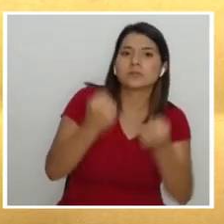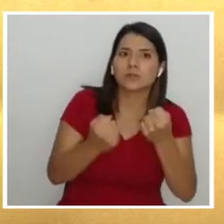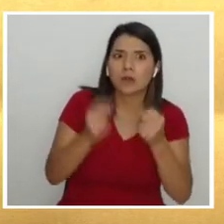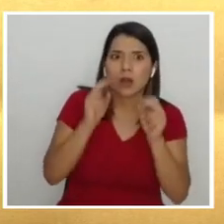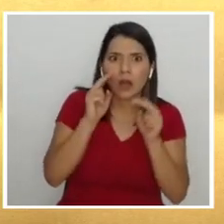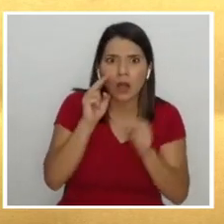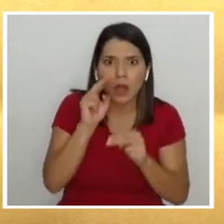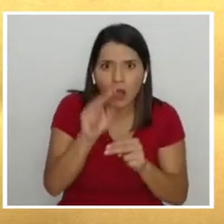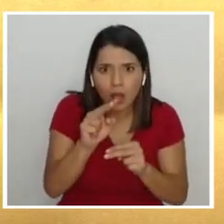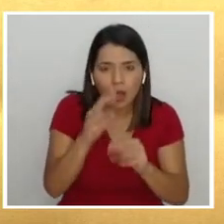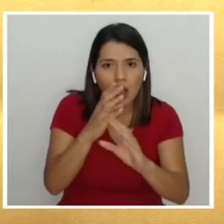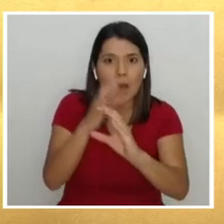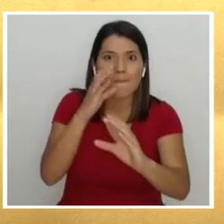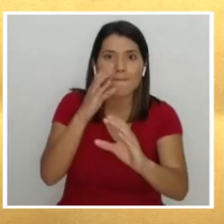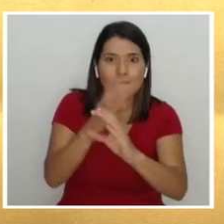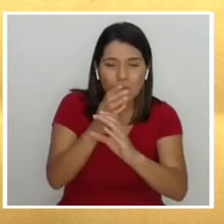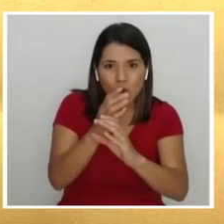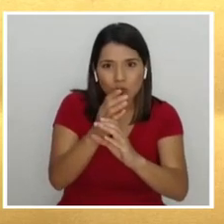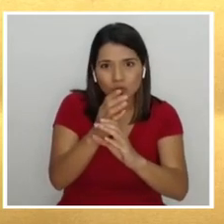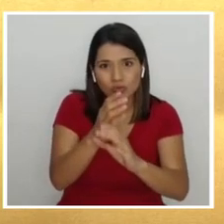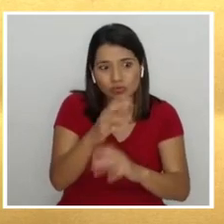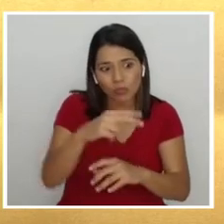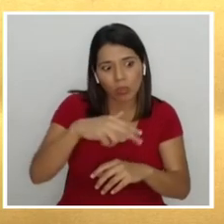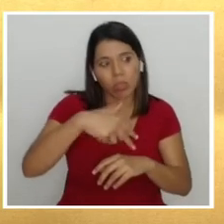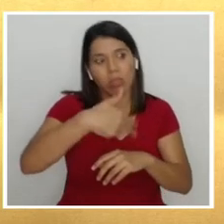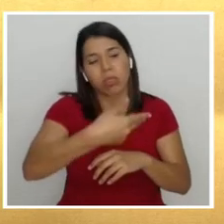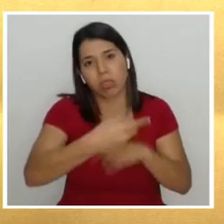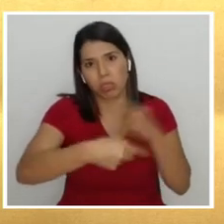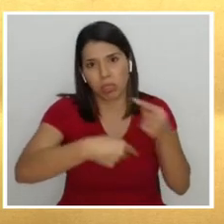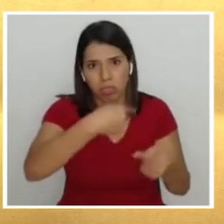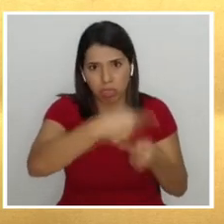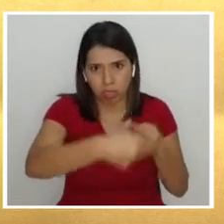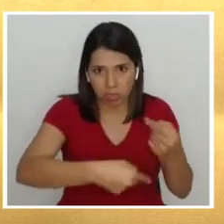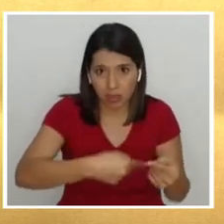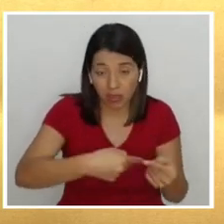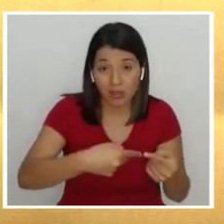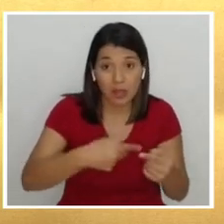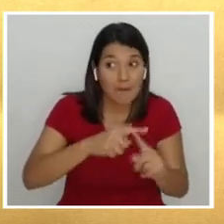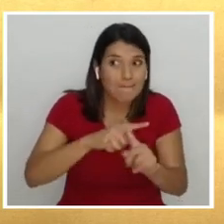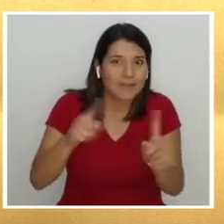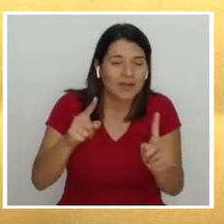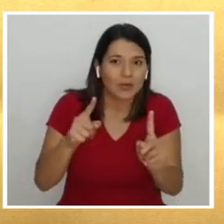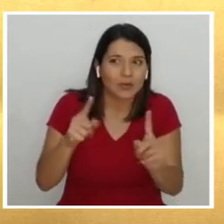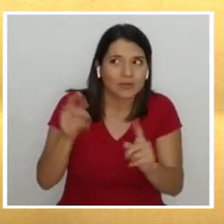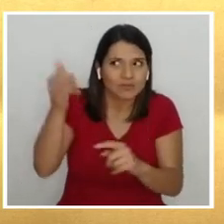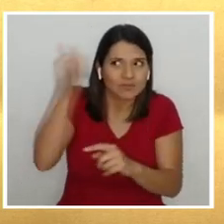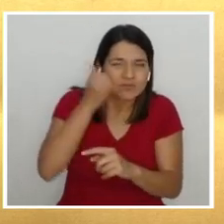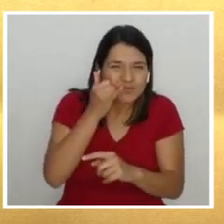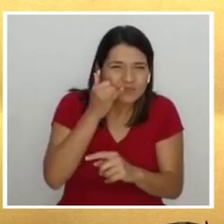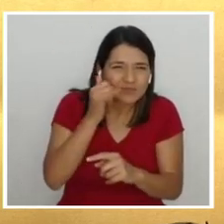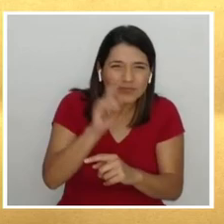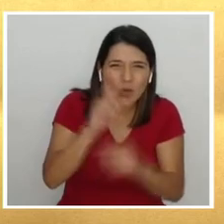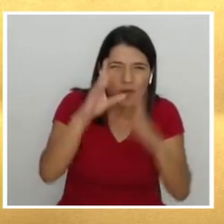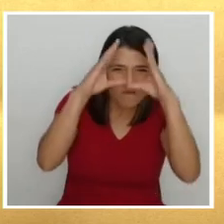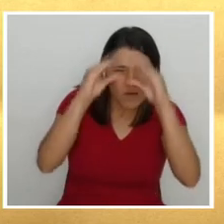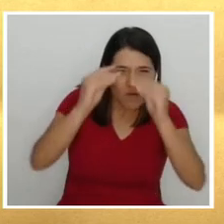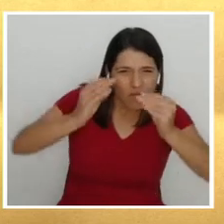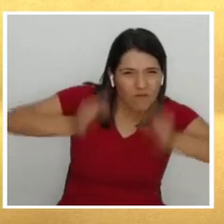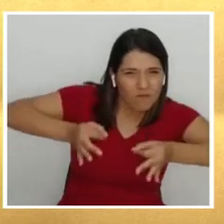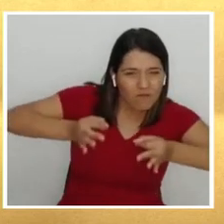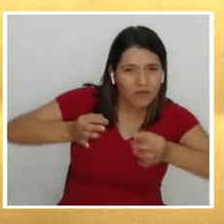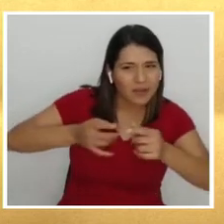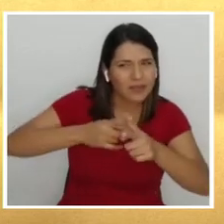golpeado por el deslizamiento, pero solamente esa información se manejaba. Entonces como que había ciertas dudas si